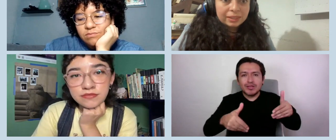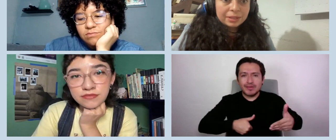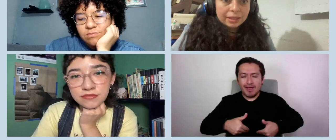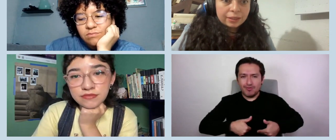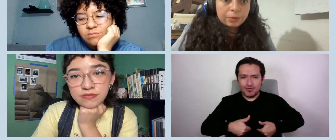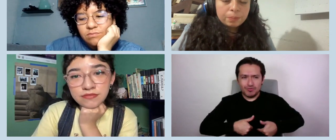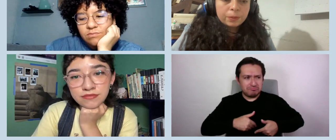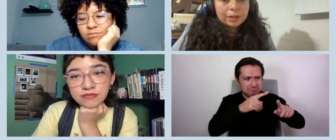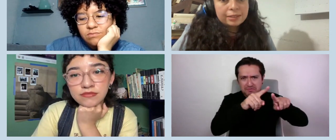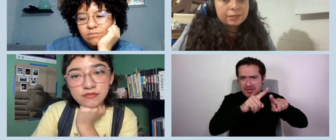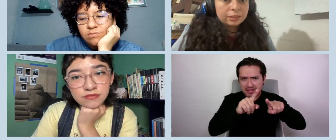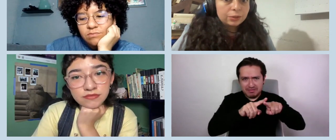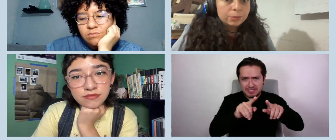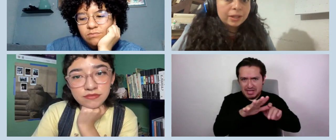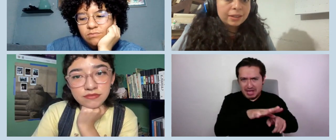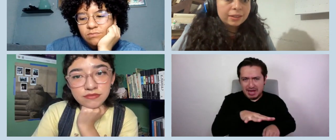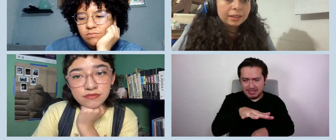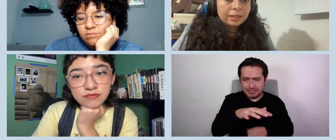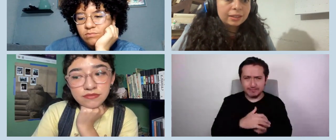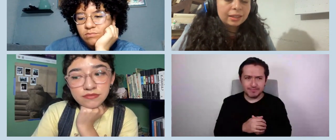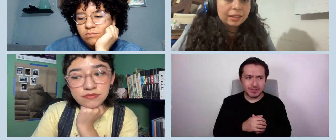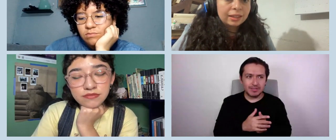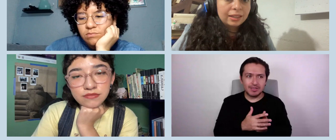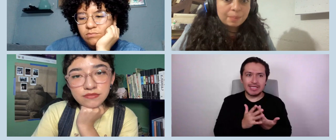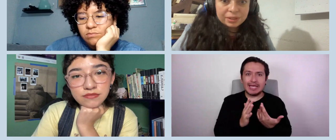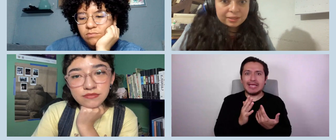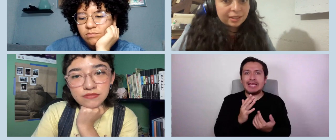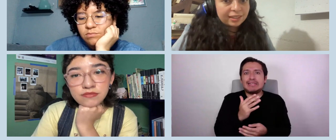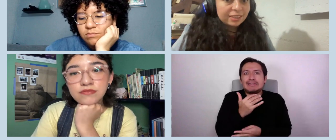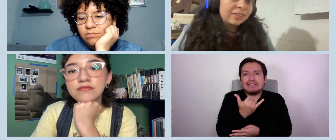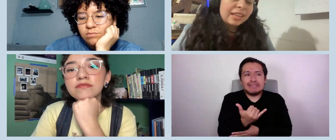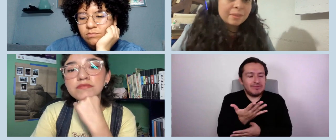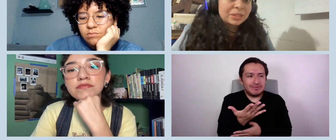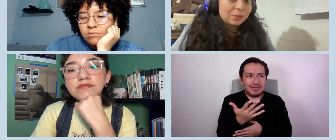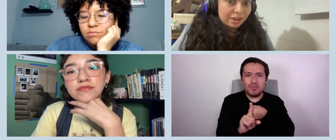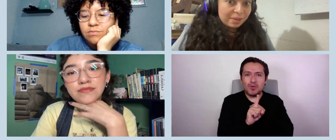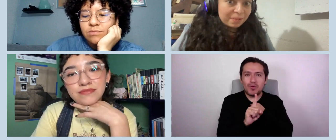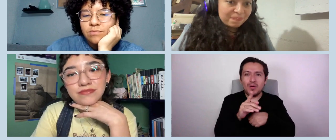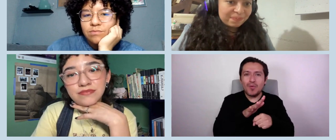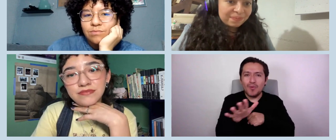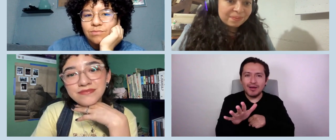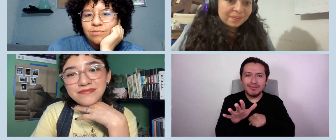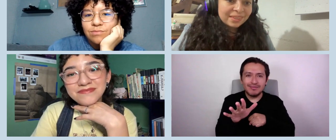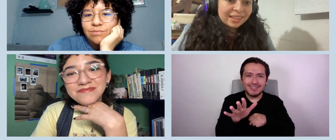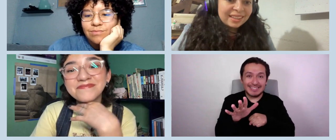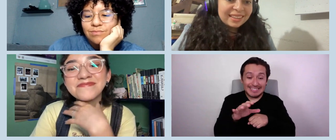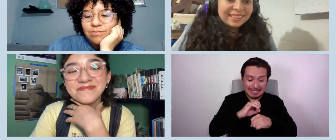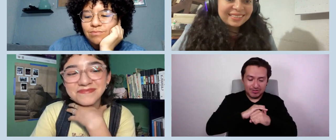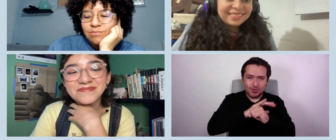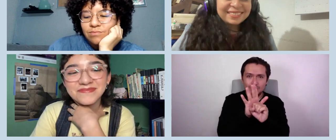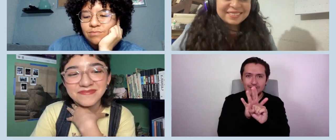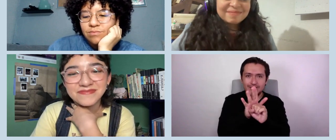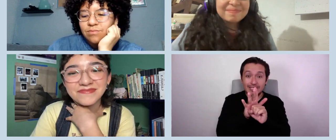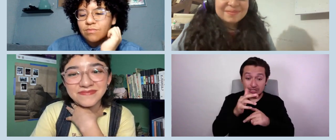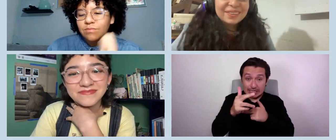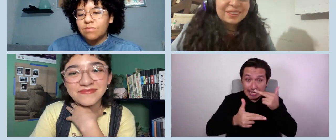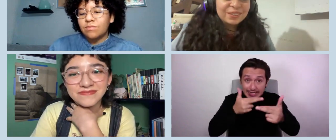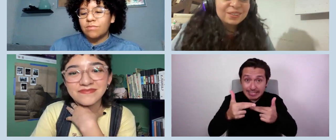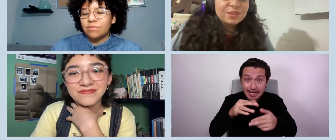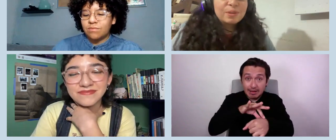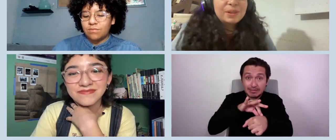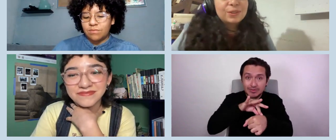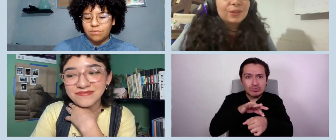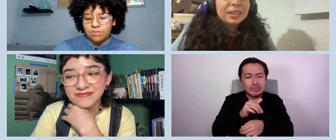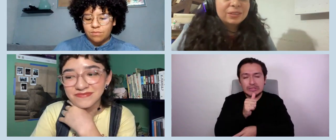esto estaba atravesado por la incertidumbre de que la presencialidad nada más no llegaba